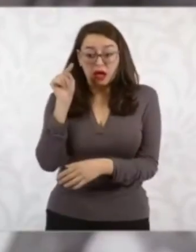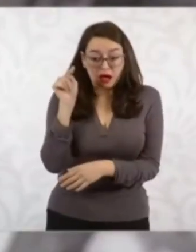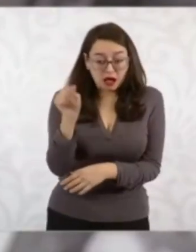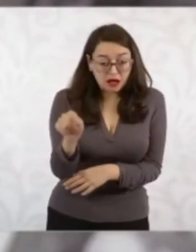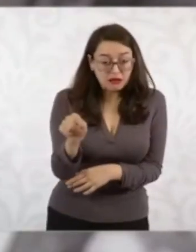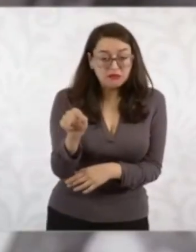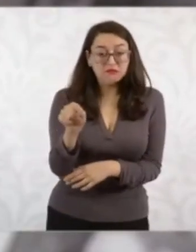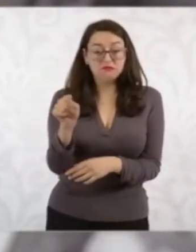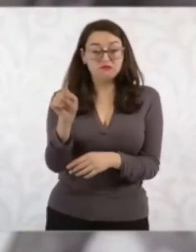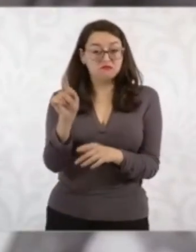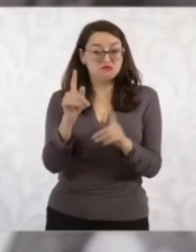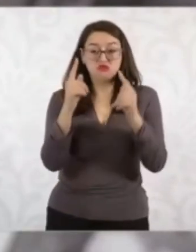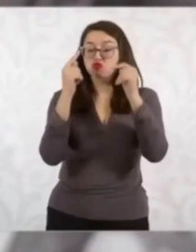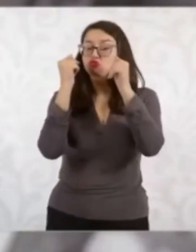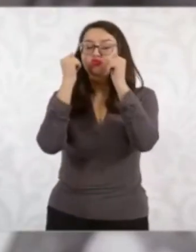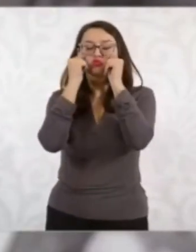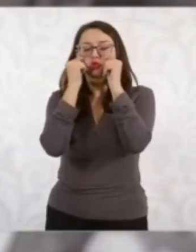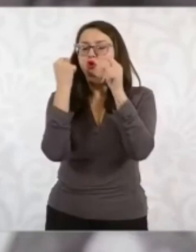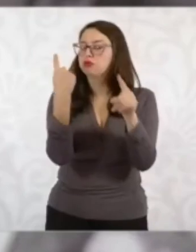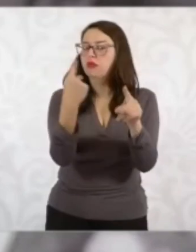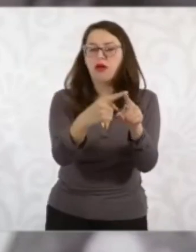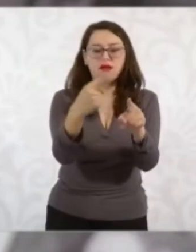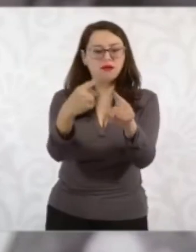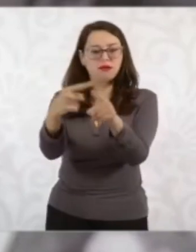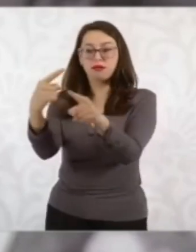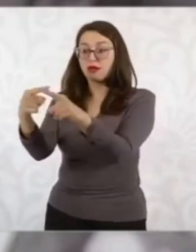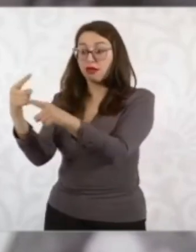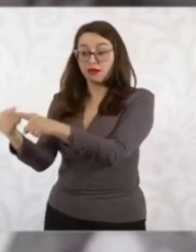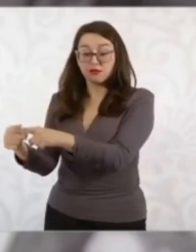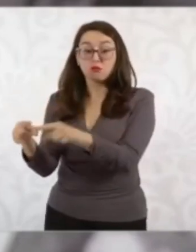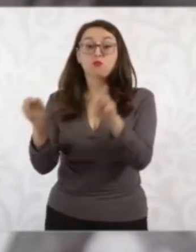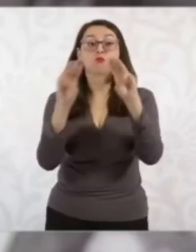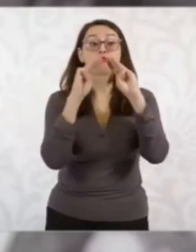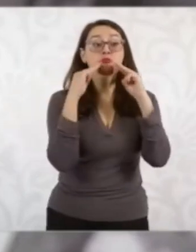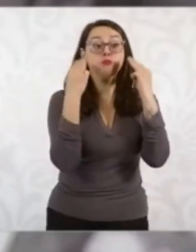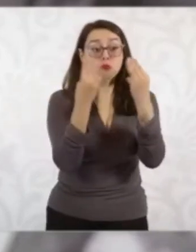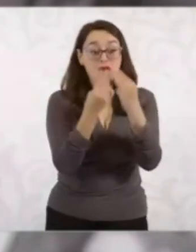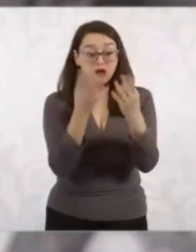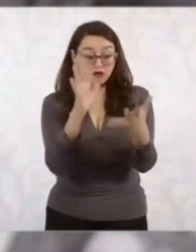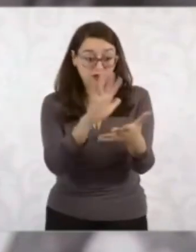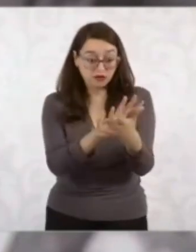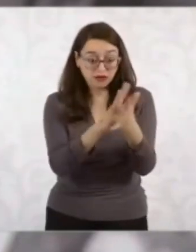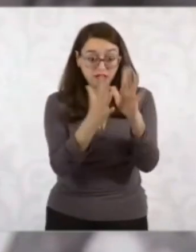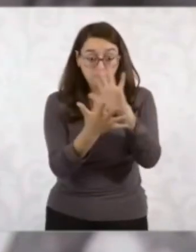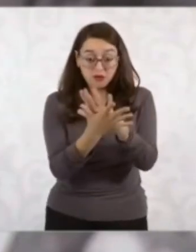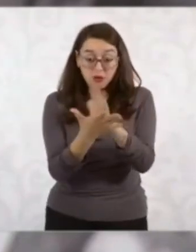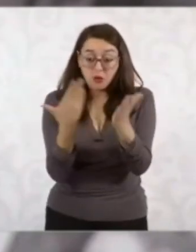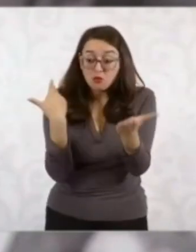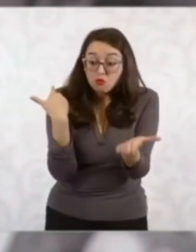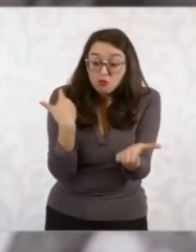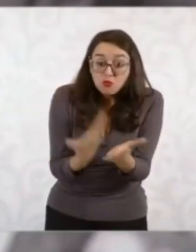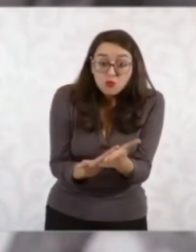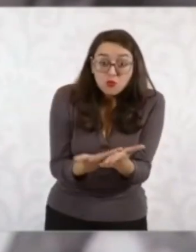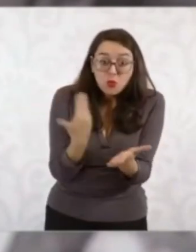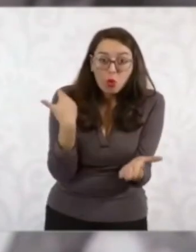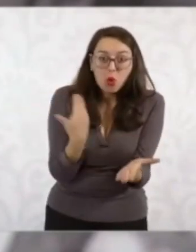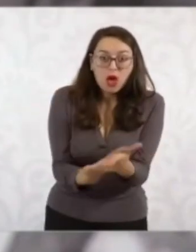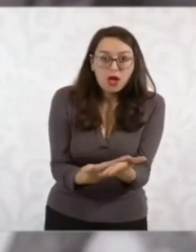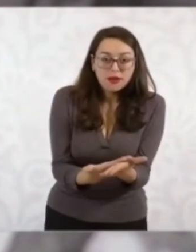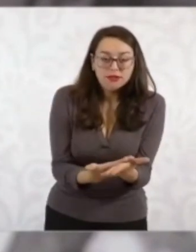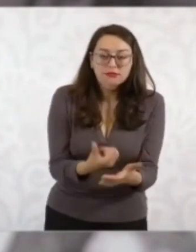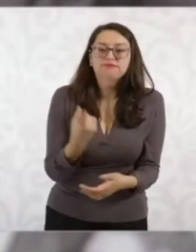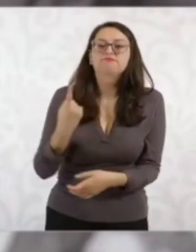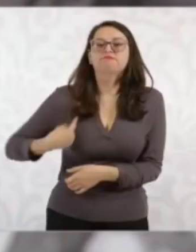relación con el narcotráfico, con algún cártel de la droga, se va a proceder y pondremos incluso la denuncia ante